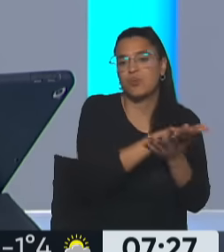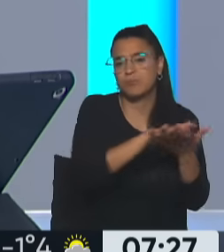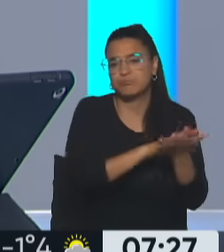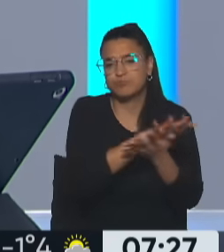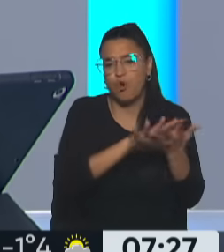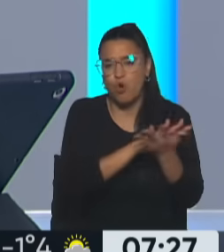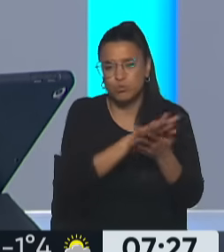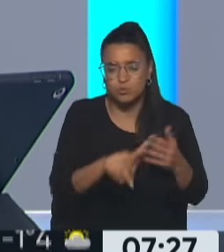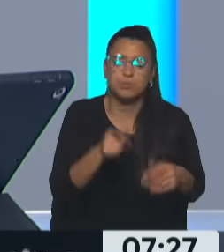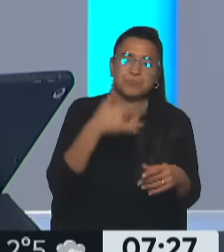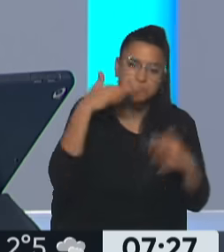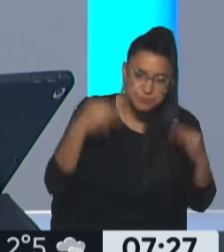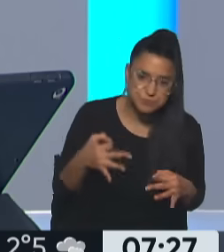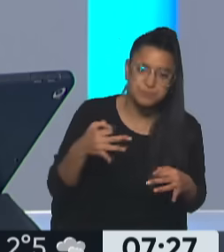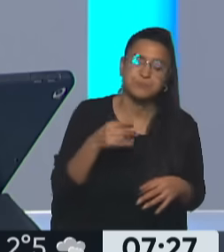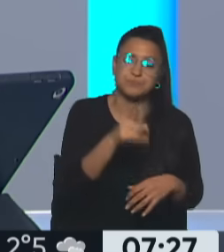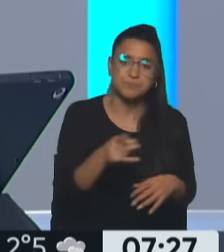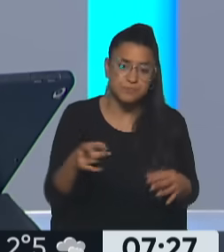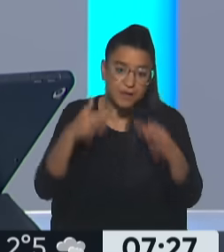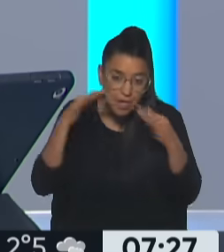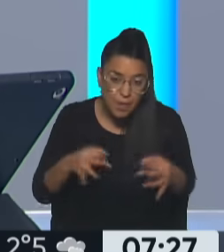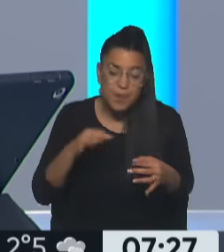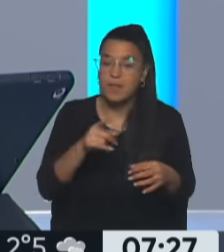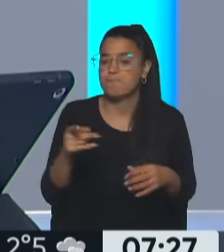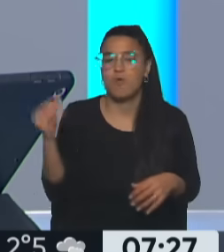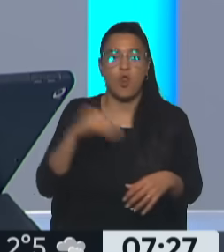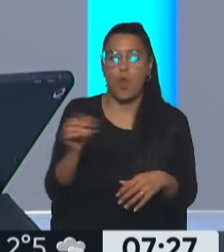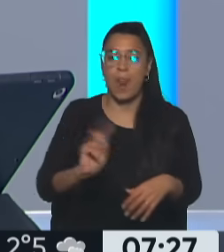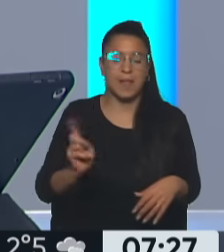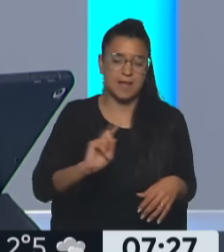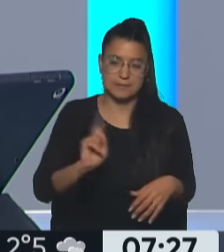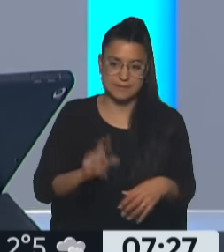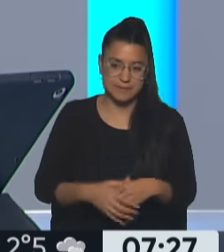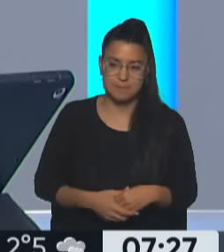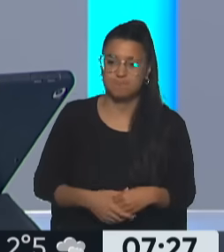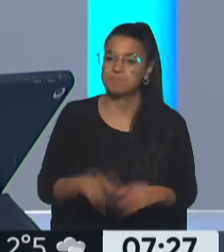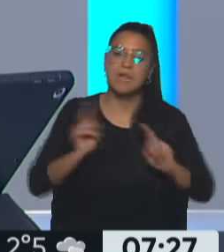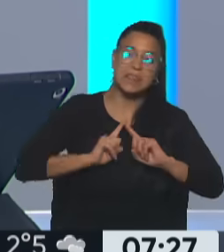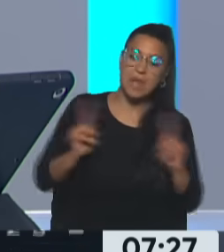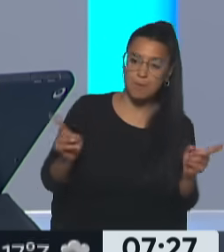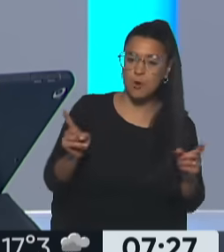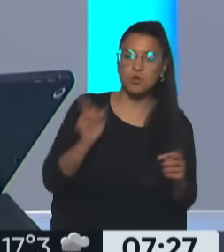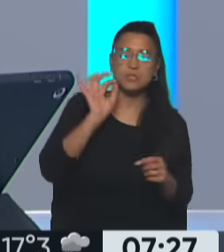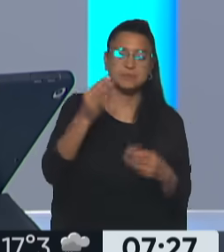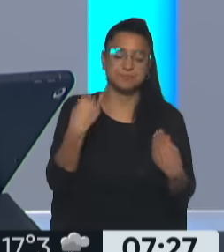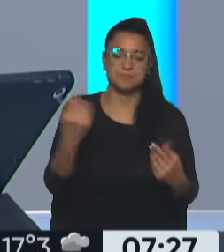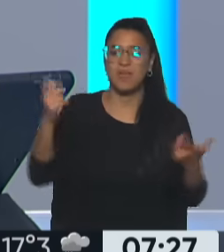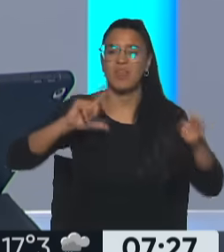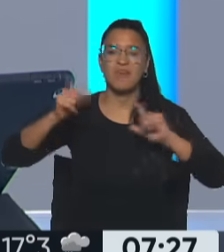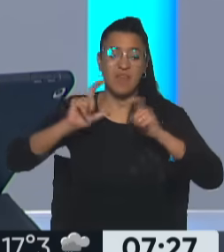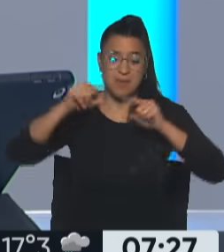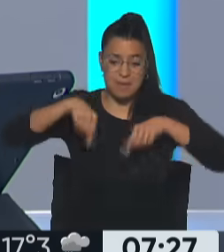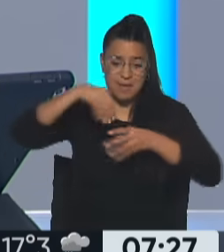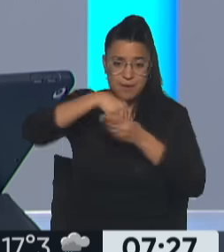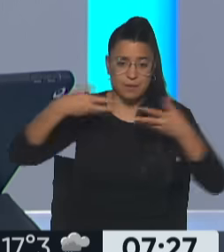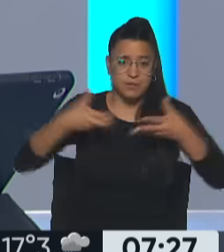de corrupción. Bueno, lo cierto es que evidentemente no le alcanzó a Patricia Bullrich y tampoco le alcanzó teniendo en cuenta las diferencias